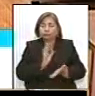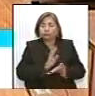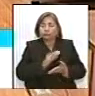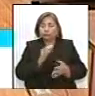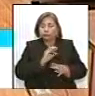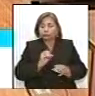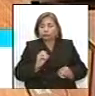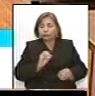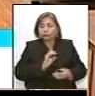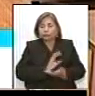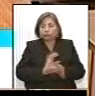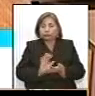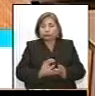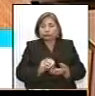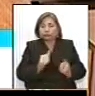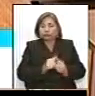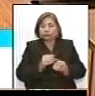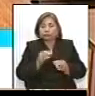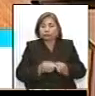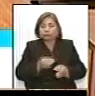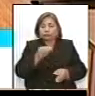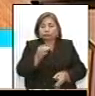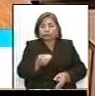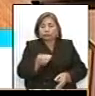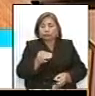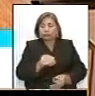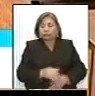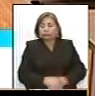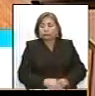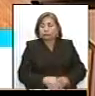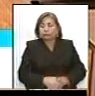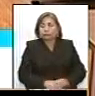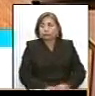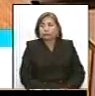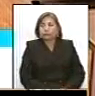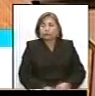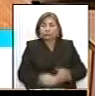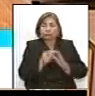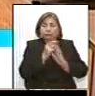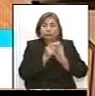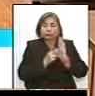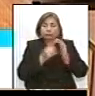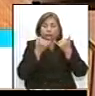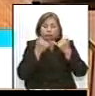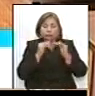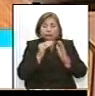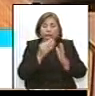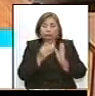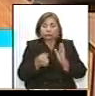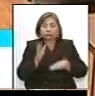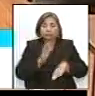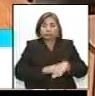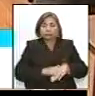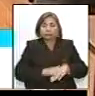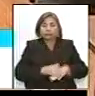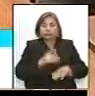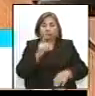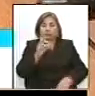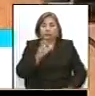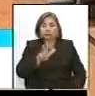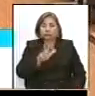sido rechazada la postergación del proyecto de informe final recaída en el expediente